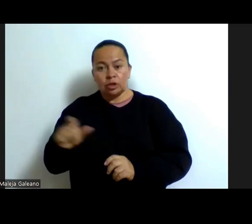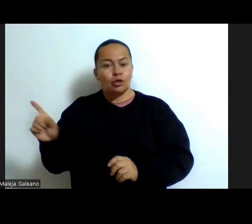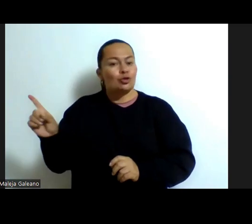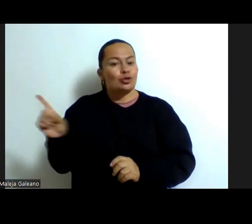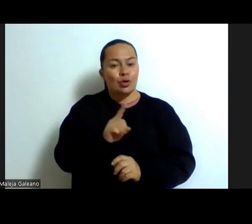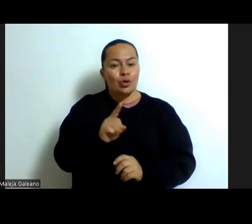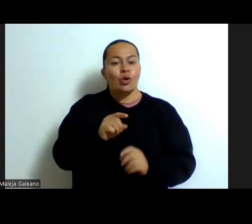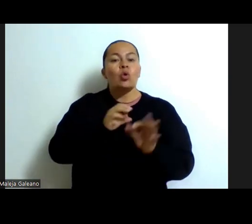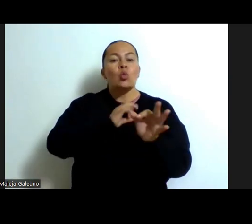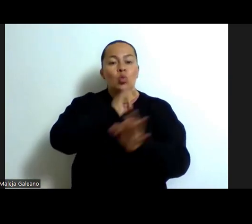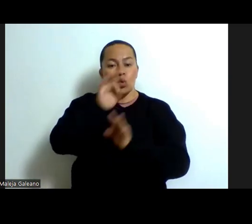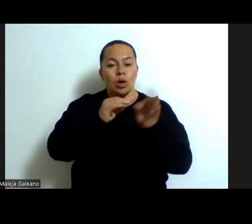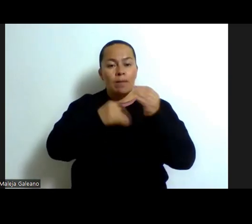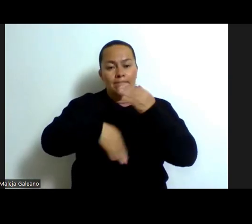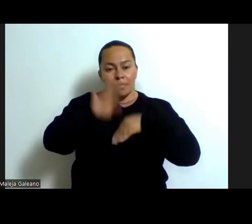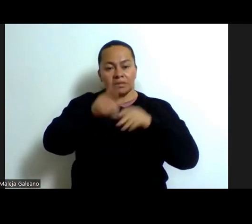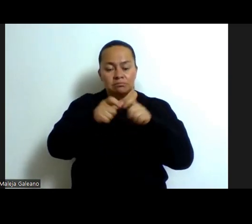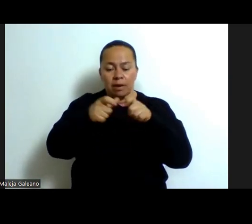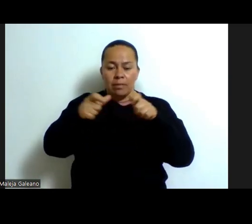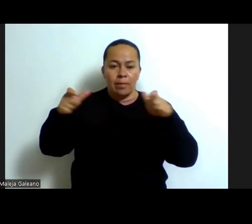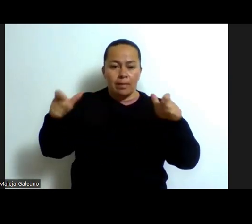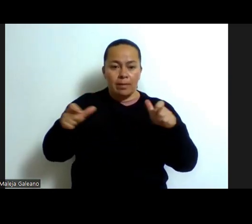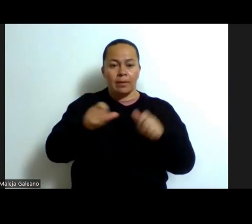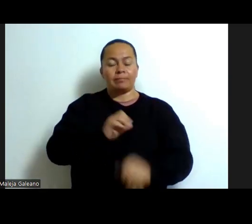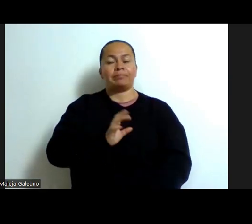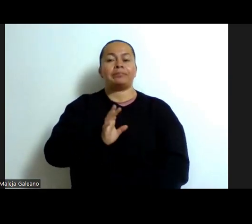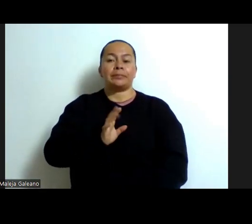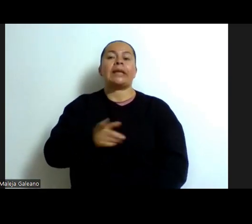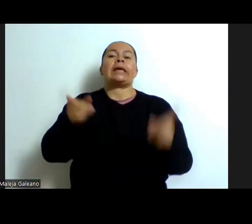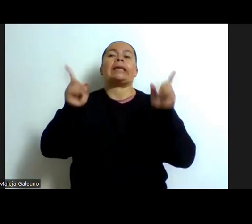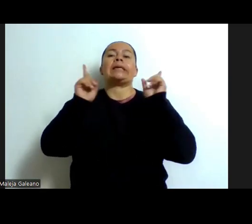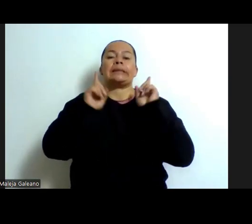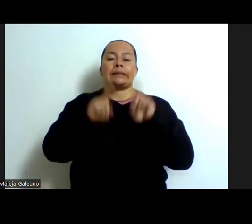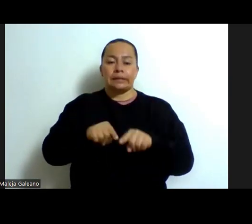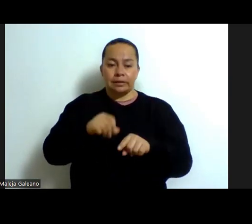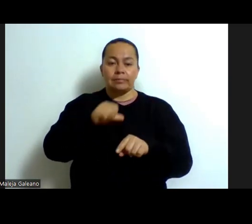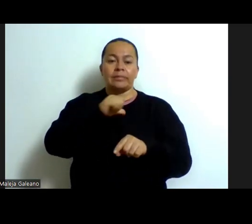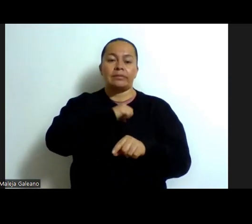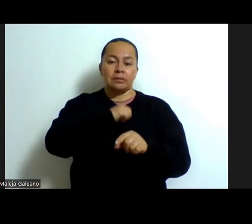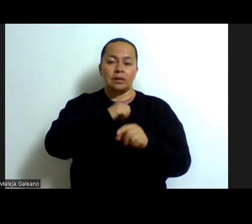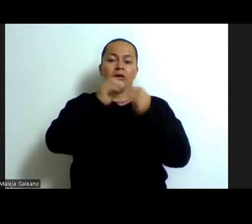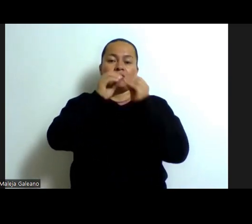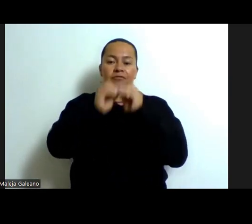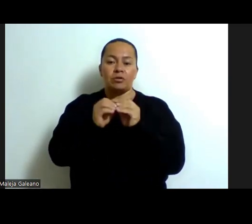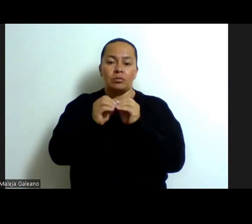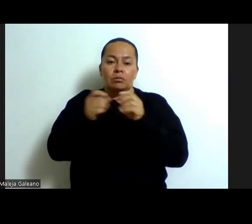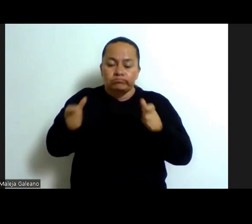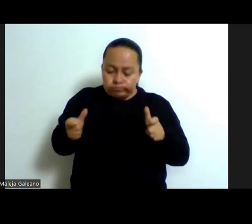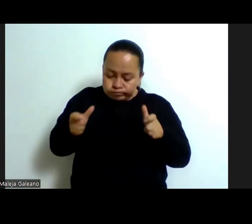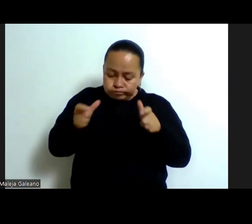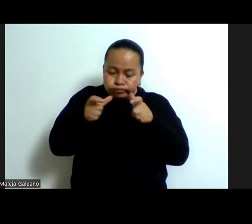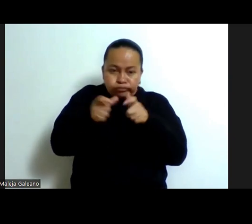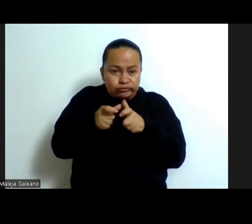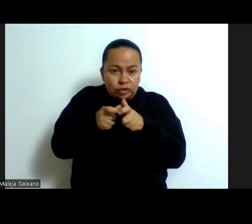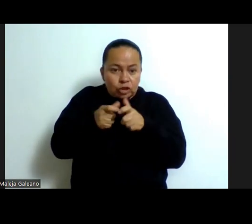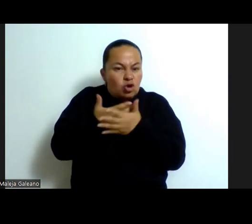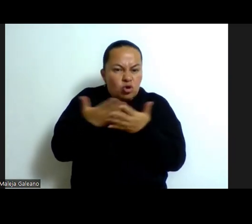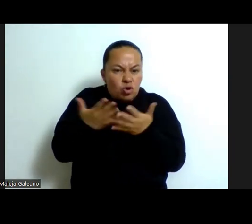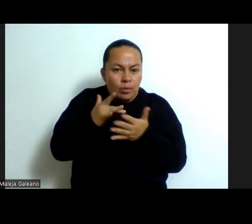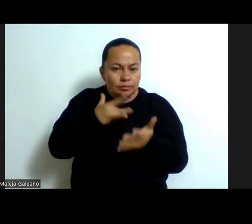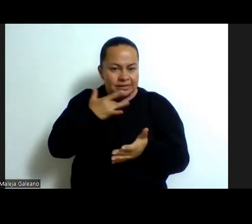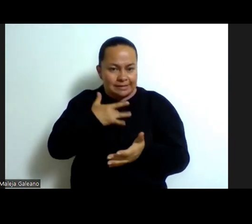muchísimo más amplio Sí entonces también hay un tipo de reduccionismo en este